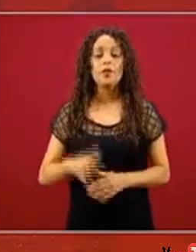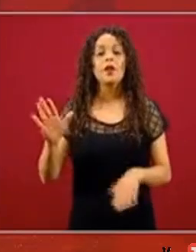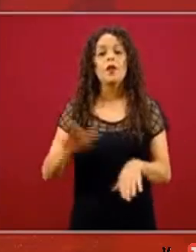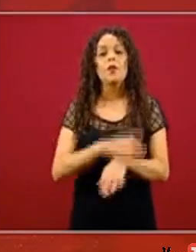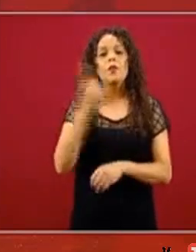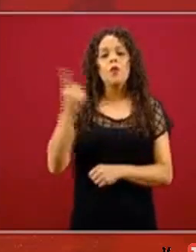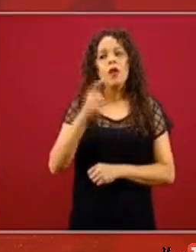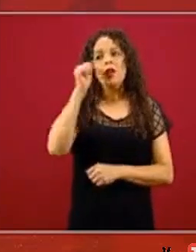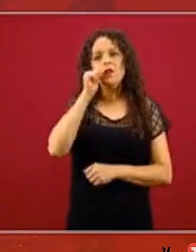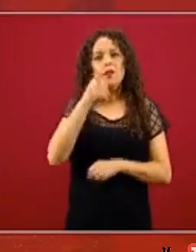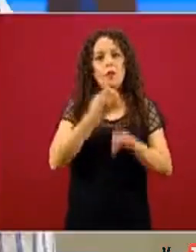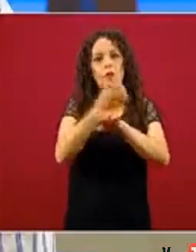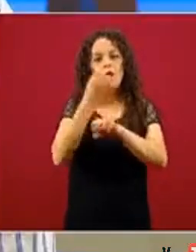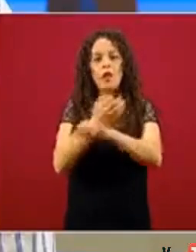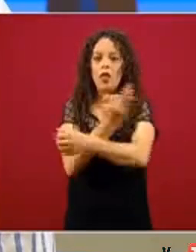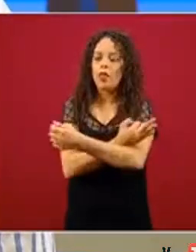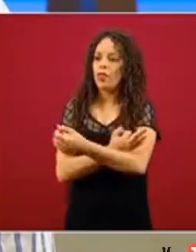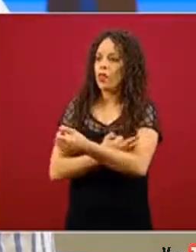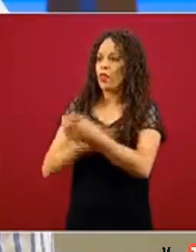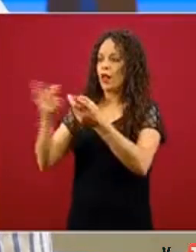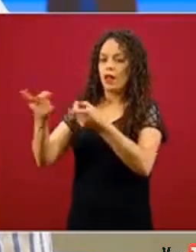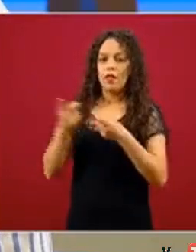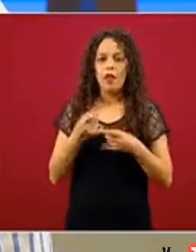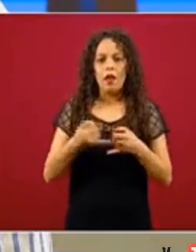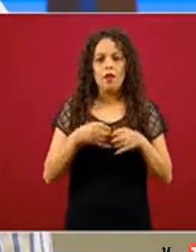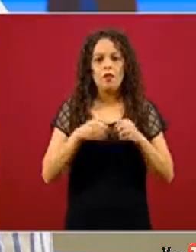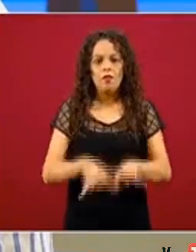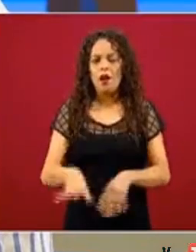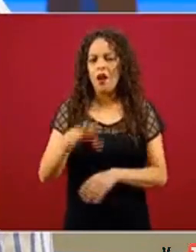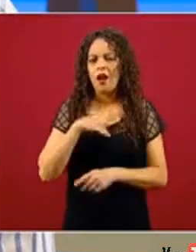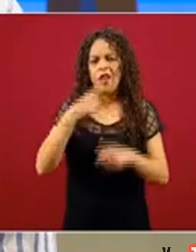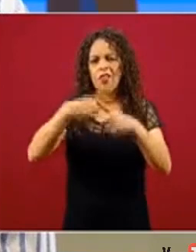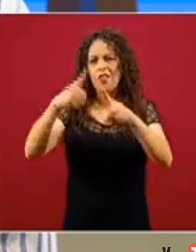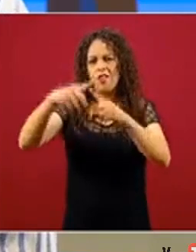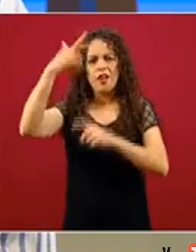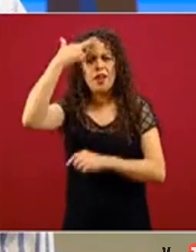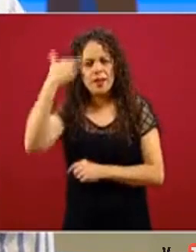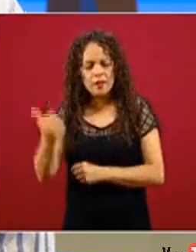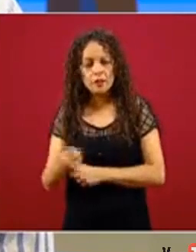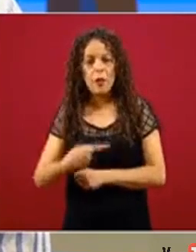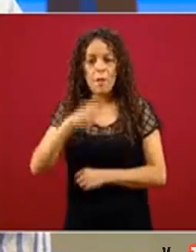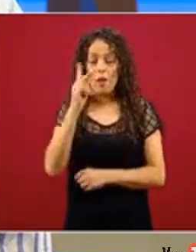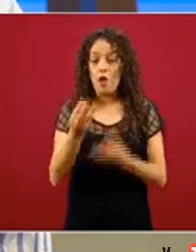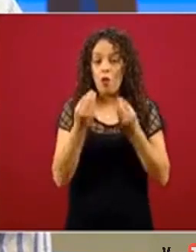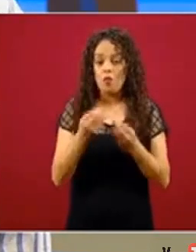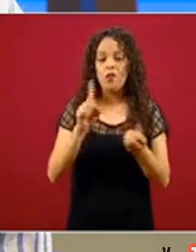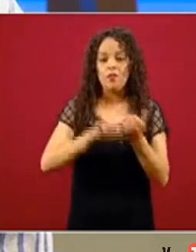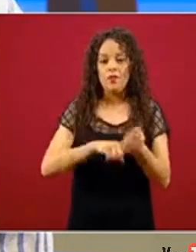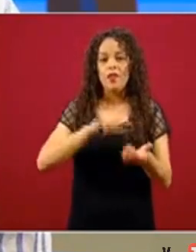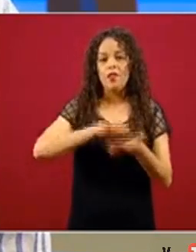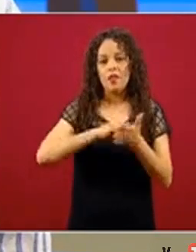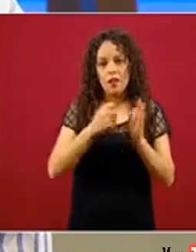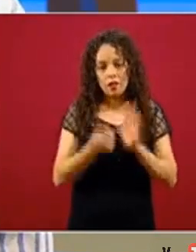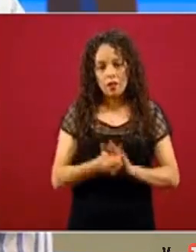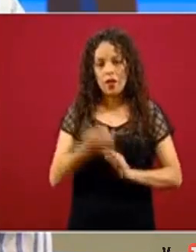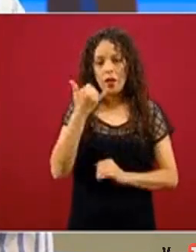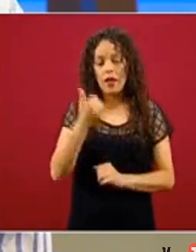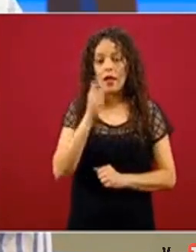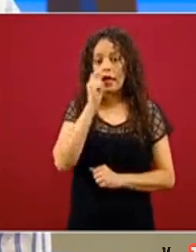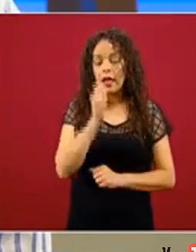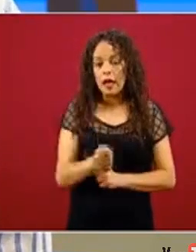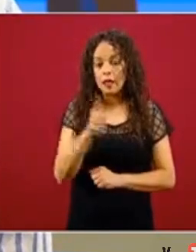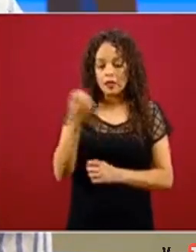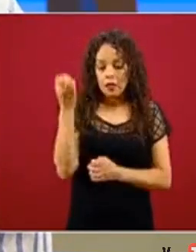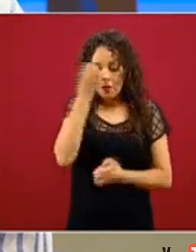Hay muchas razones, a veces son técnicas y es el proceso del diagnóstico y la confirmación, pero muchas